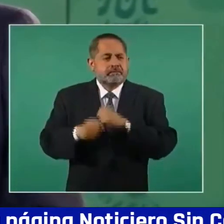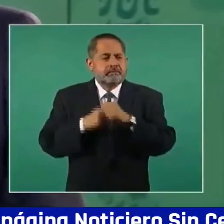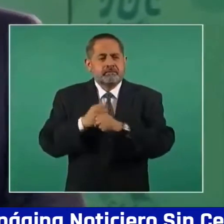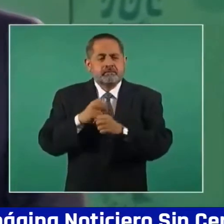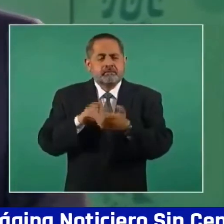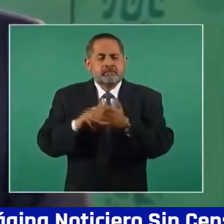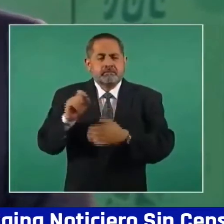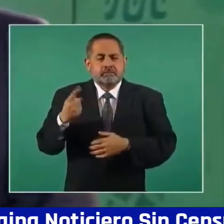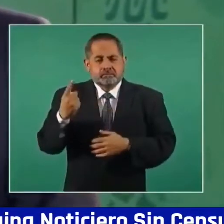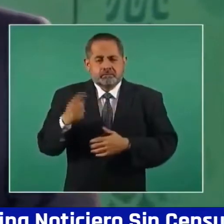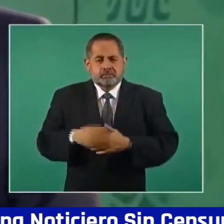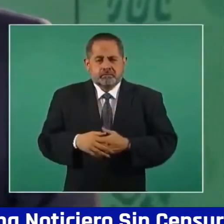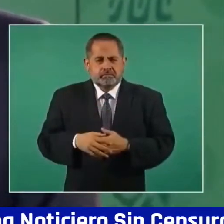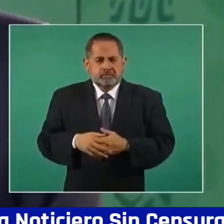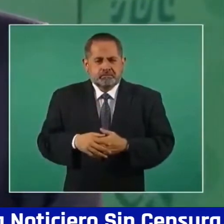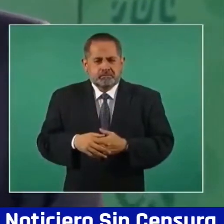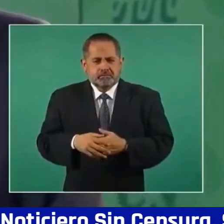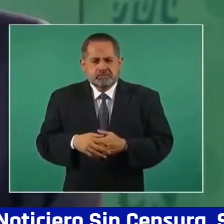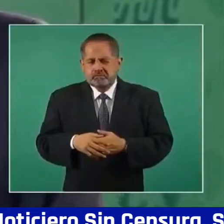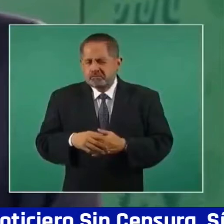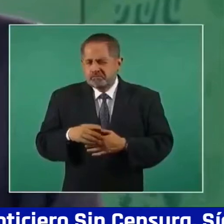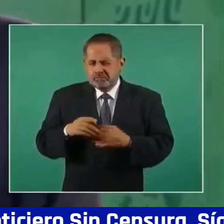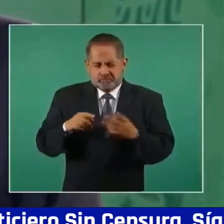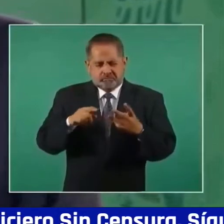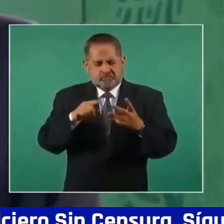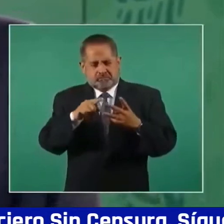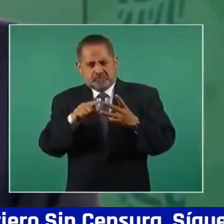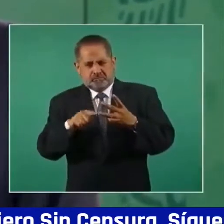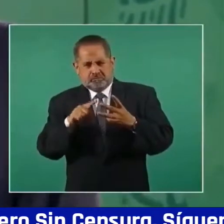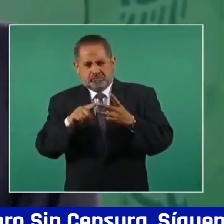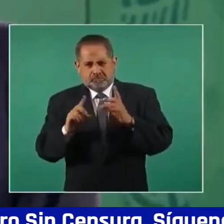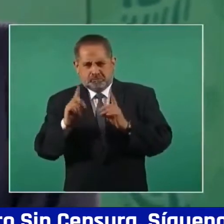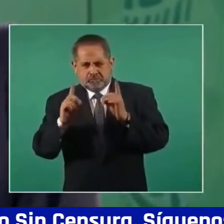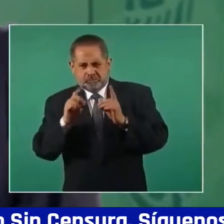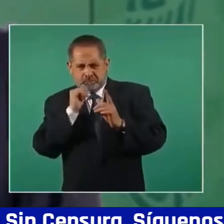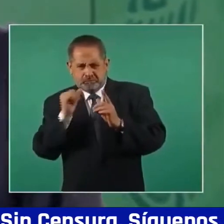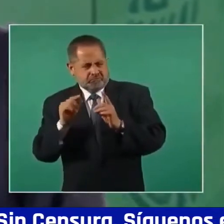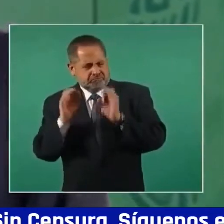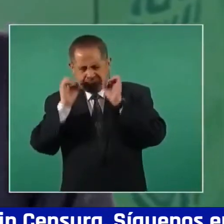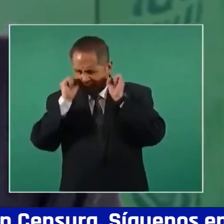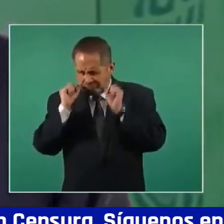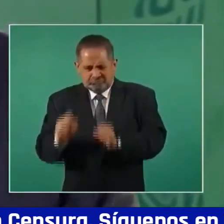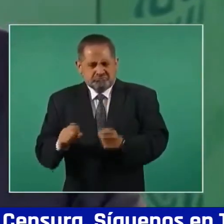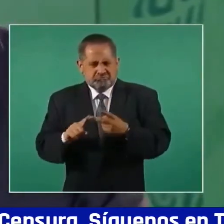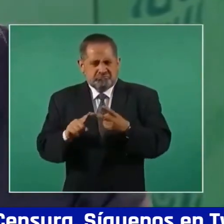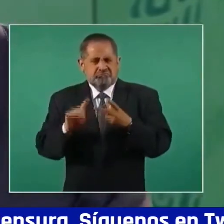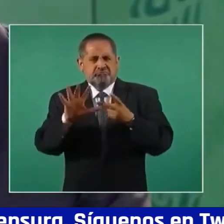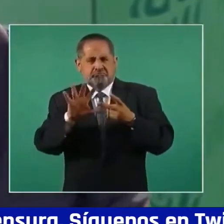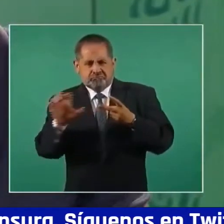No hay duda sobre las dos últimas fechas,